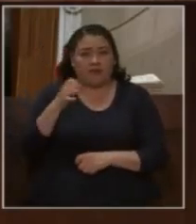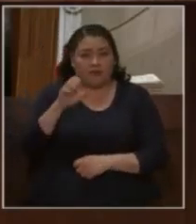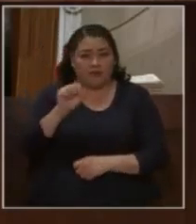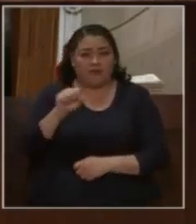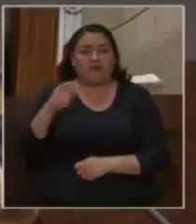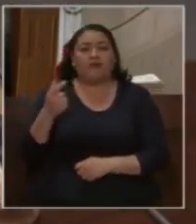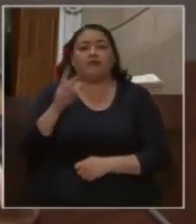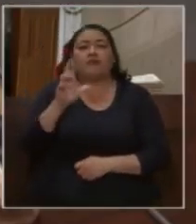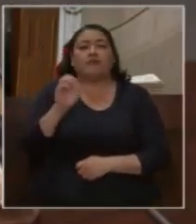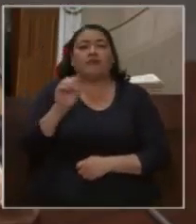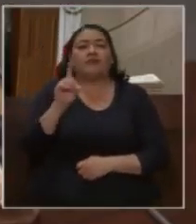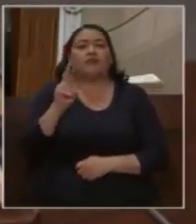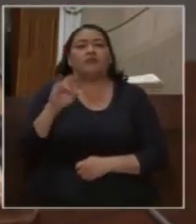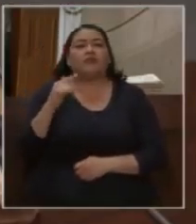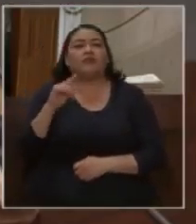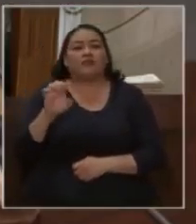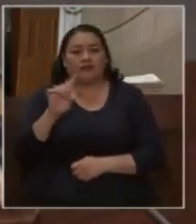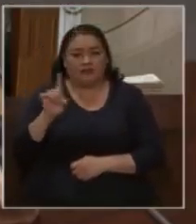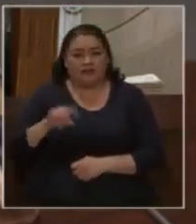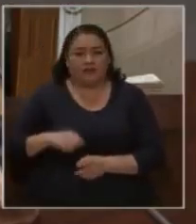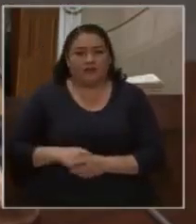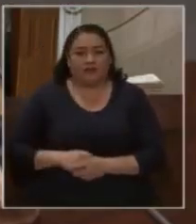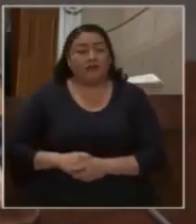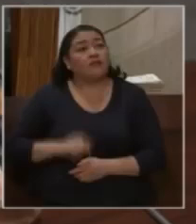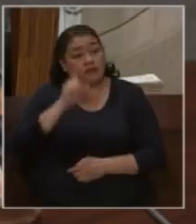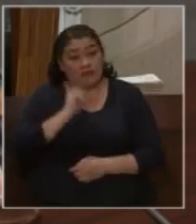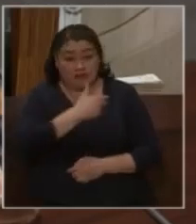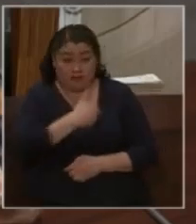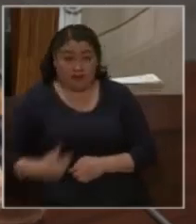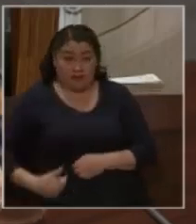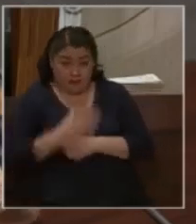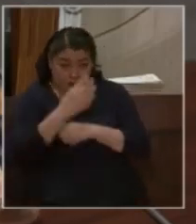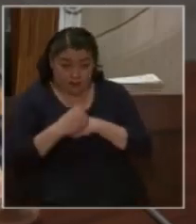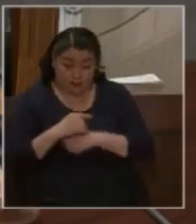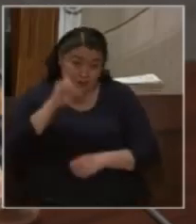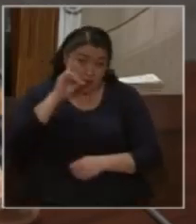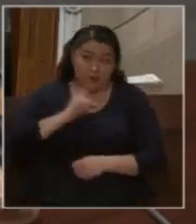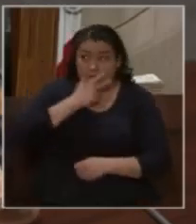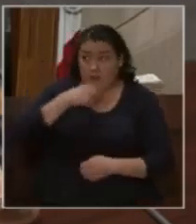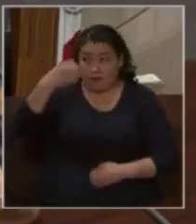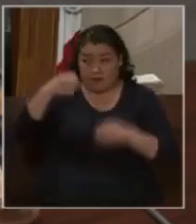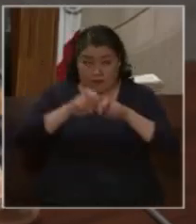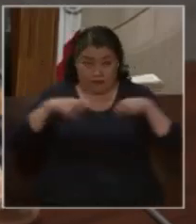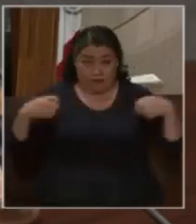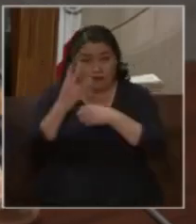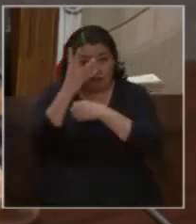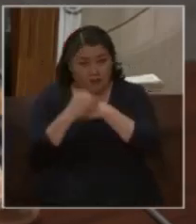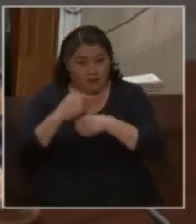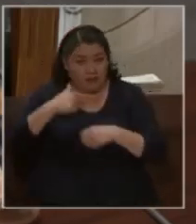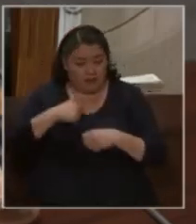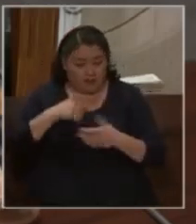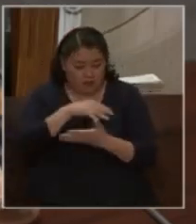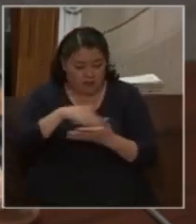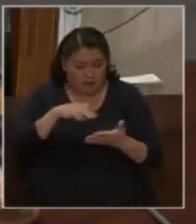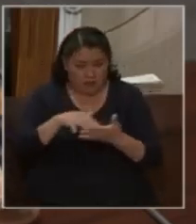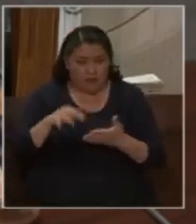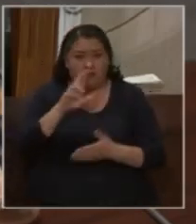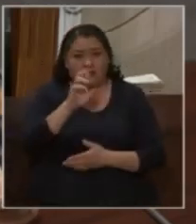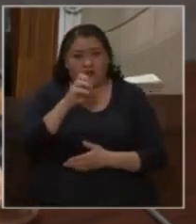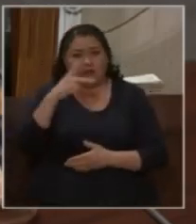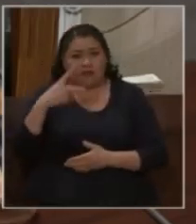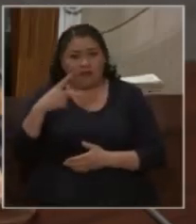Rodríguez Mondragón. Con su autorización, magistrada presidenta, magistrada, magistrados. Doy cuenta de los recursos de apelación